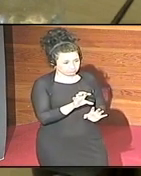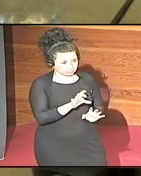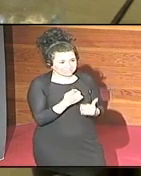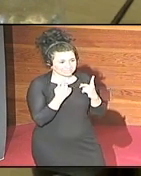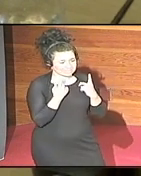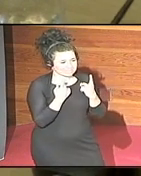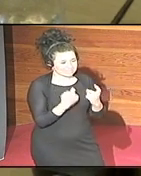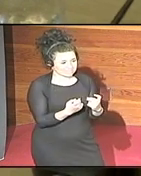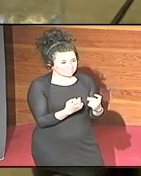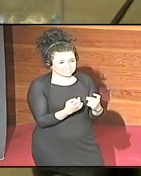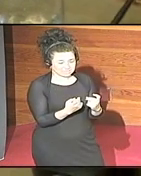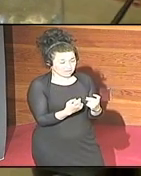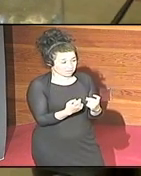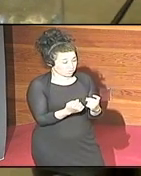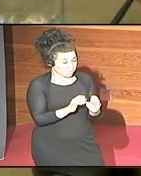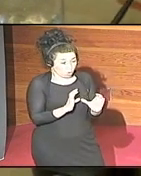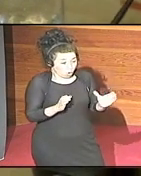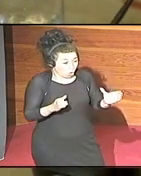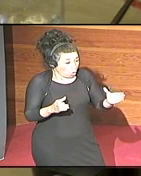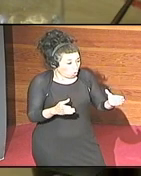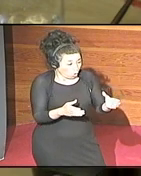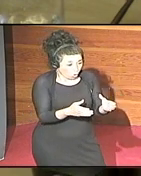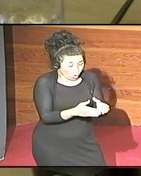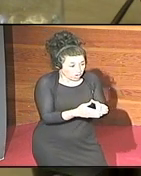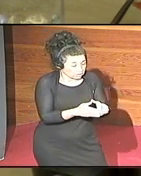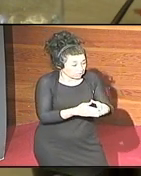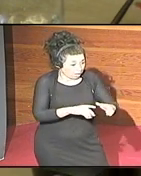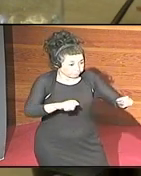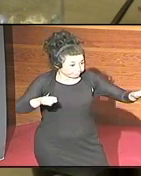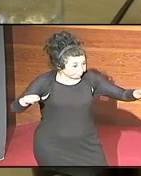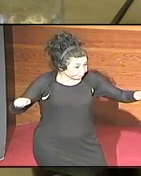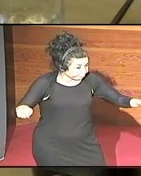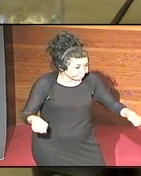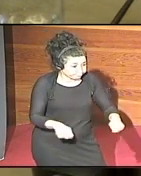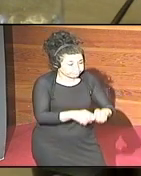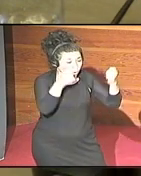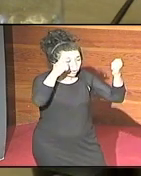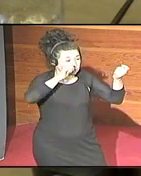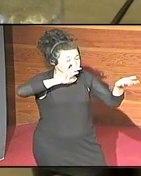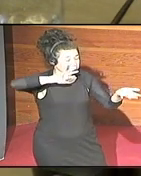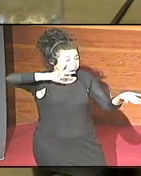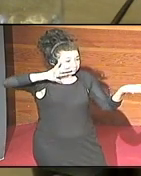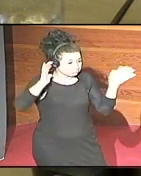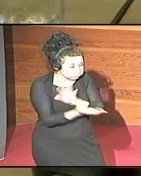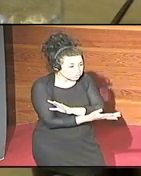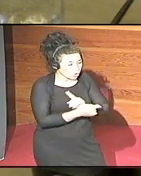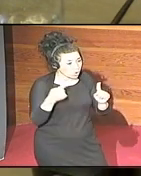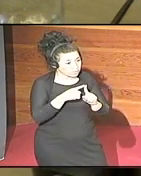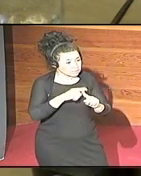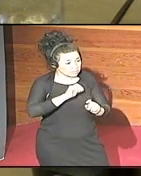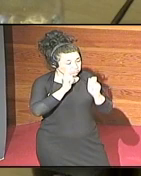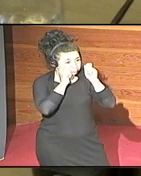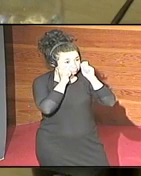necesita pasar por una catarsis colectiva para darse cuenta de lo que